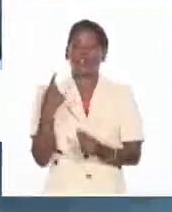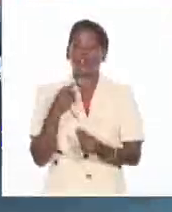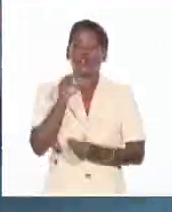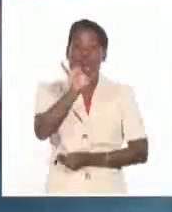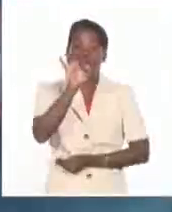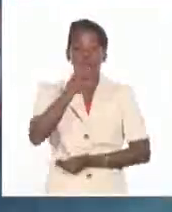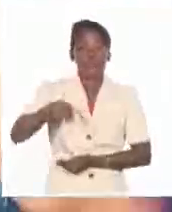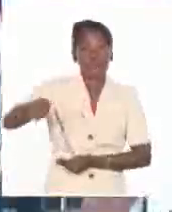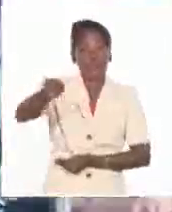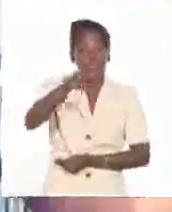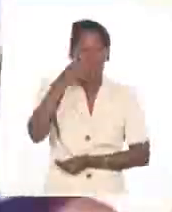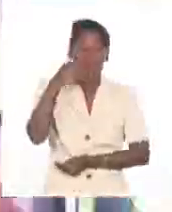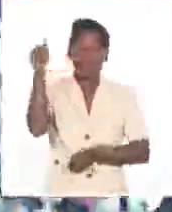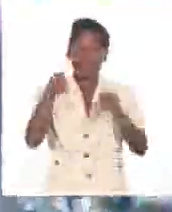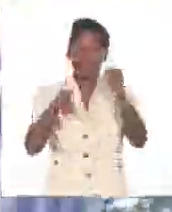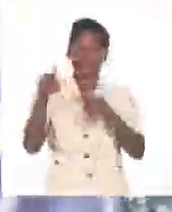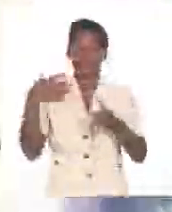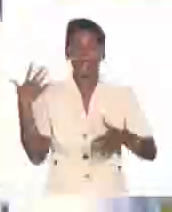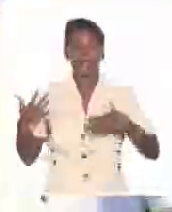los bambaneros.